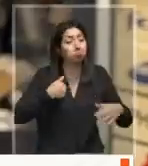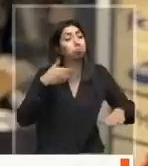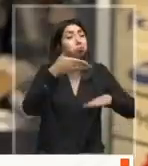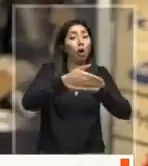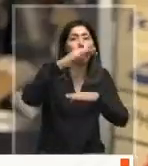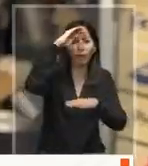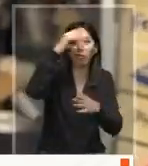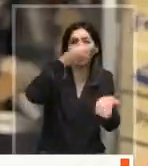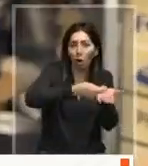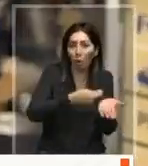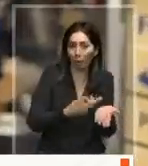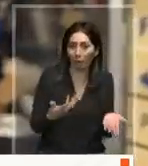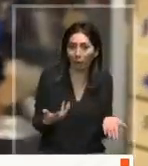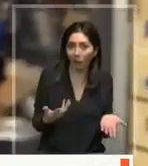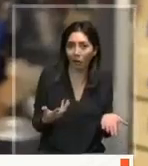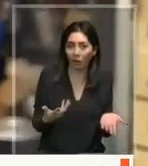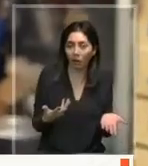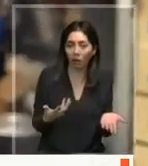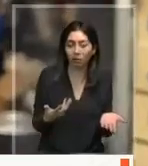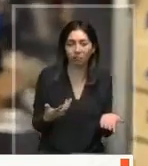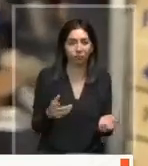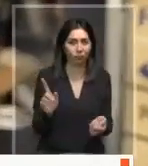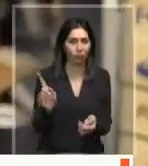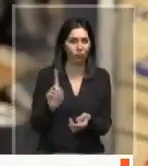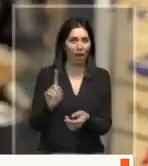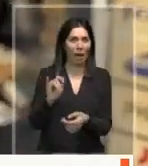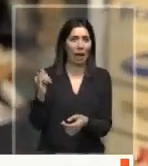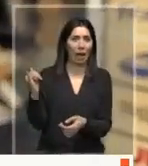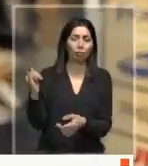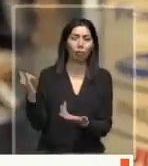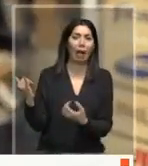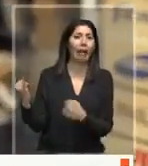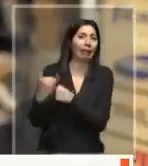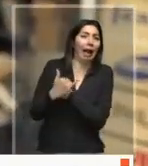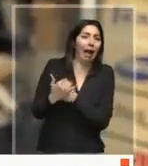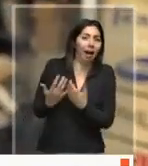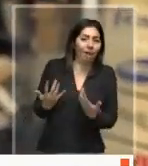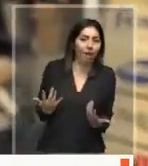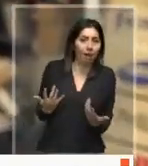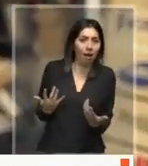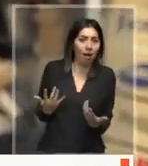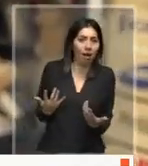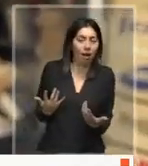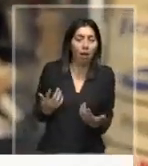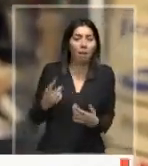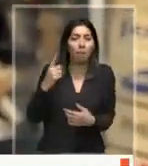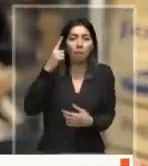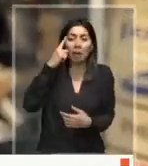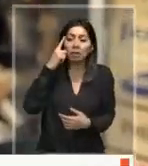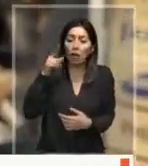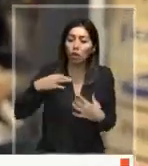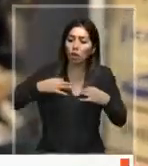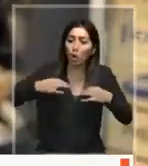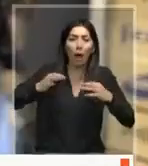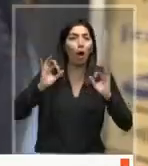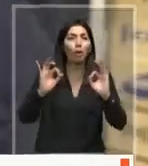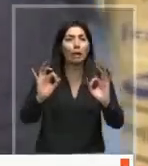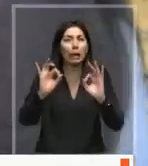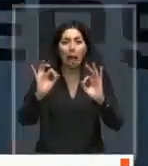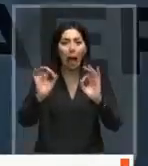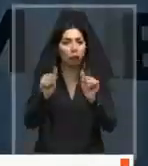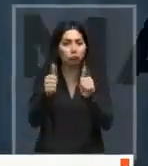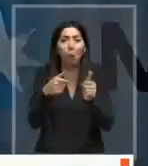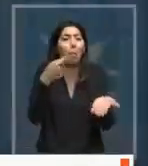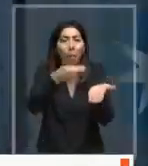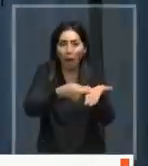No, entre comillas, una estafa que le hacen a uno, porque uno piensa que es algo original que... y lo